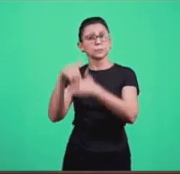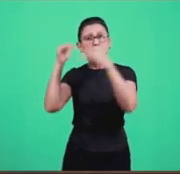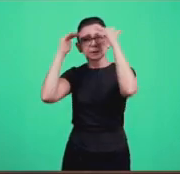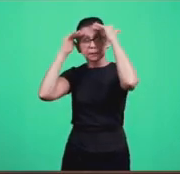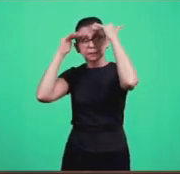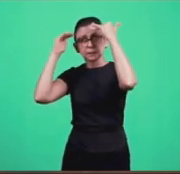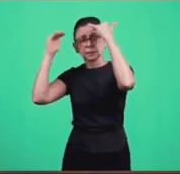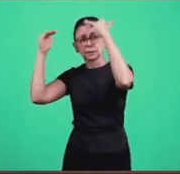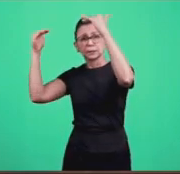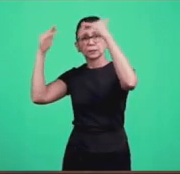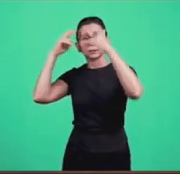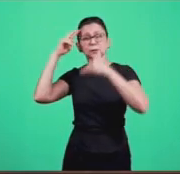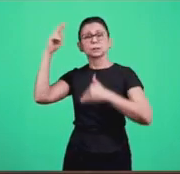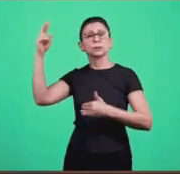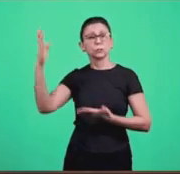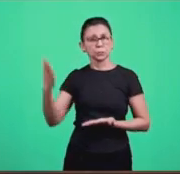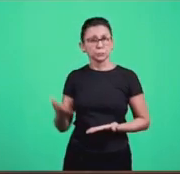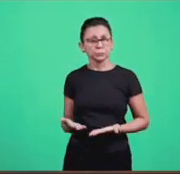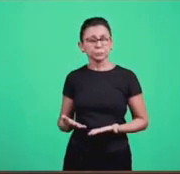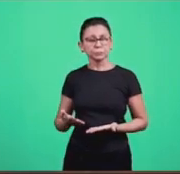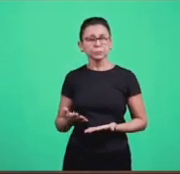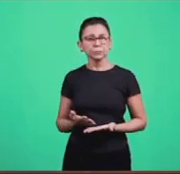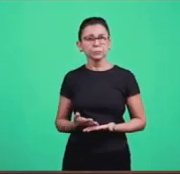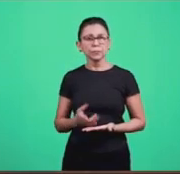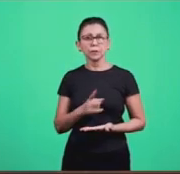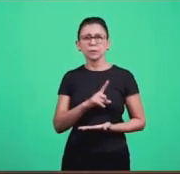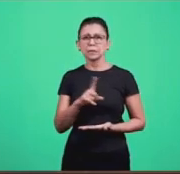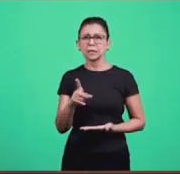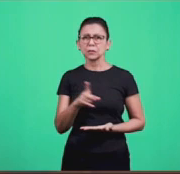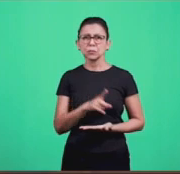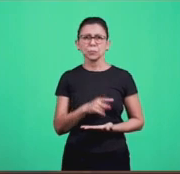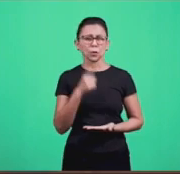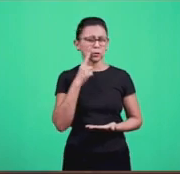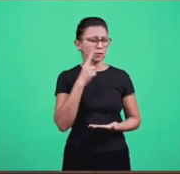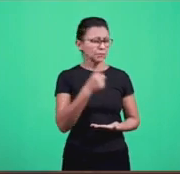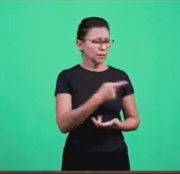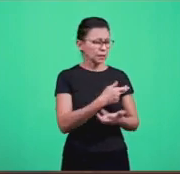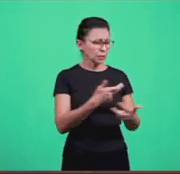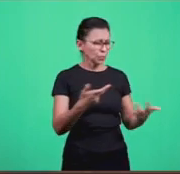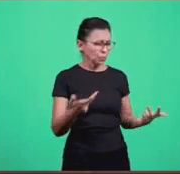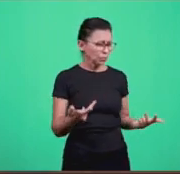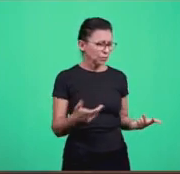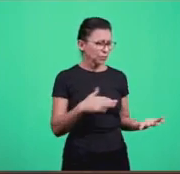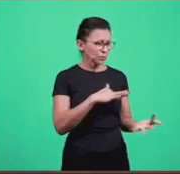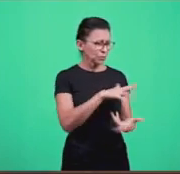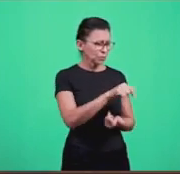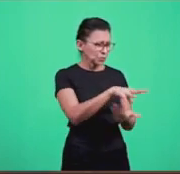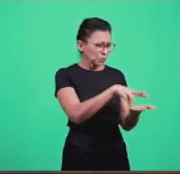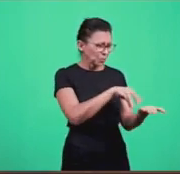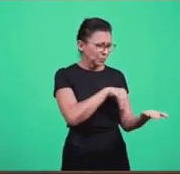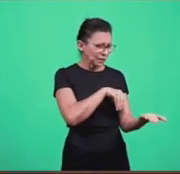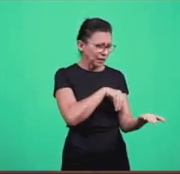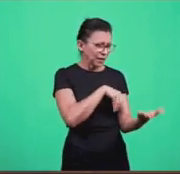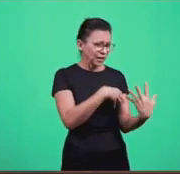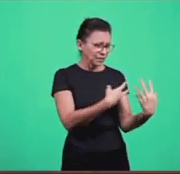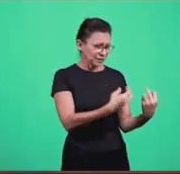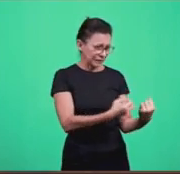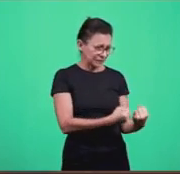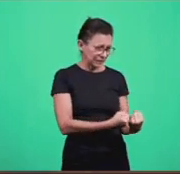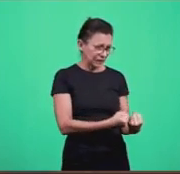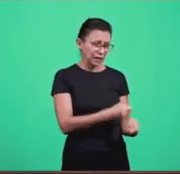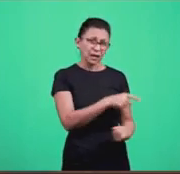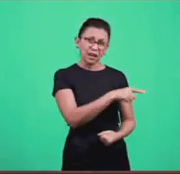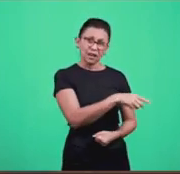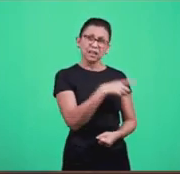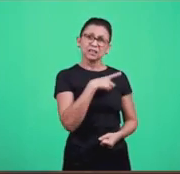para que ustedes puedan dedicar sus vidas a oír la palabra del Señor, a hacer su voluntad, para no conformarse con este mundo, porque el mundo